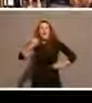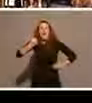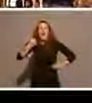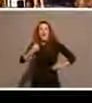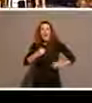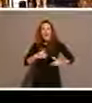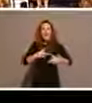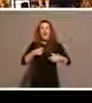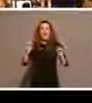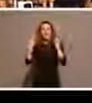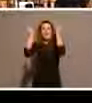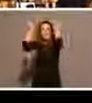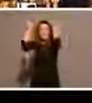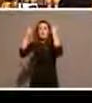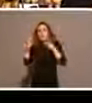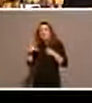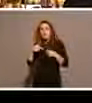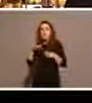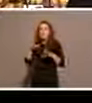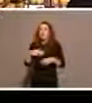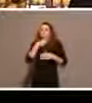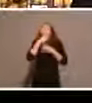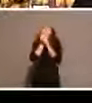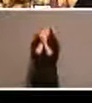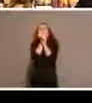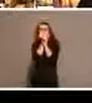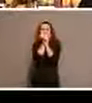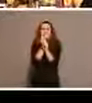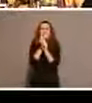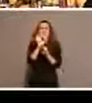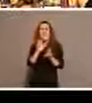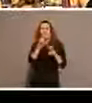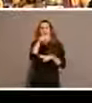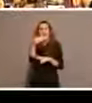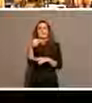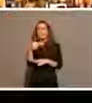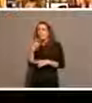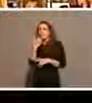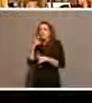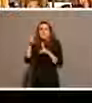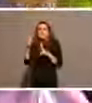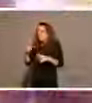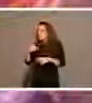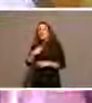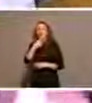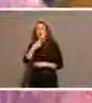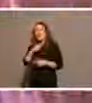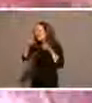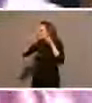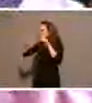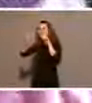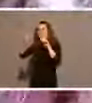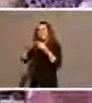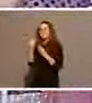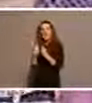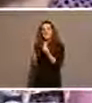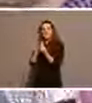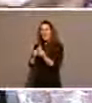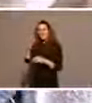que el euro nos ahoga cada día más. De logopeda, enseñando al de frente a